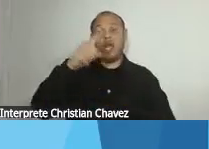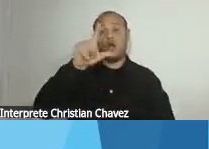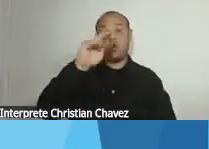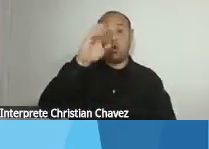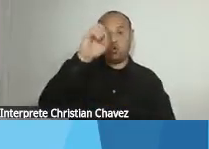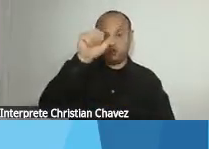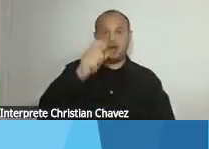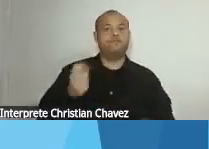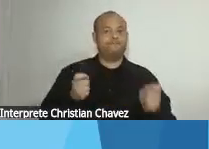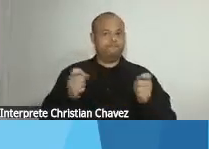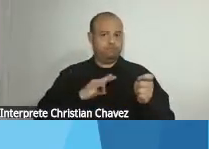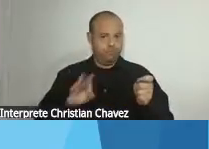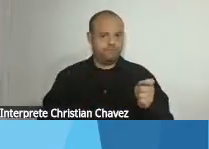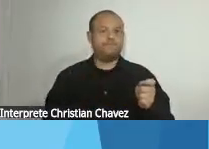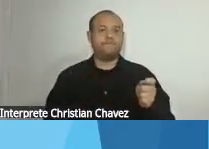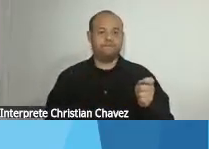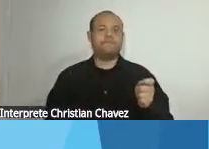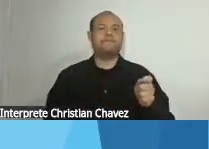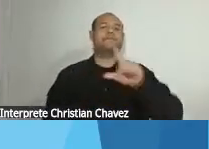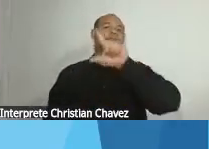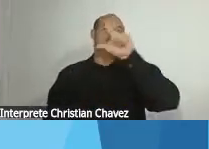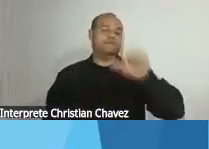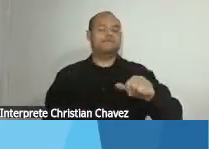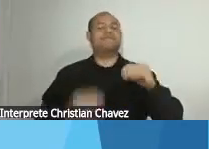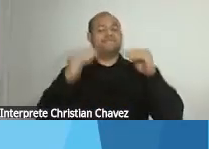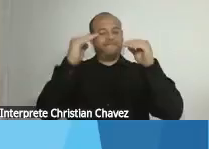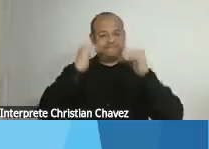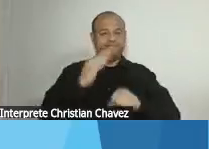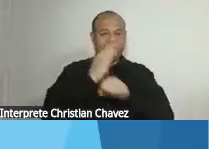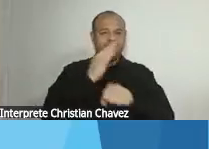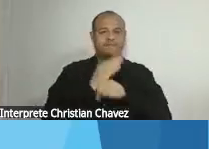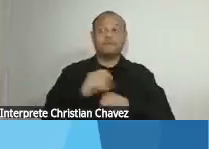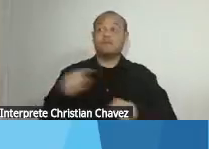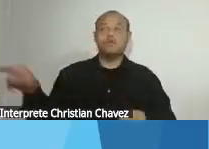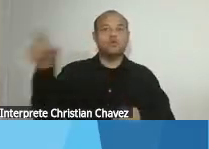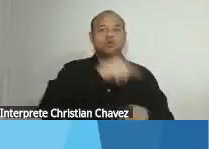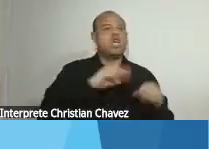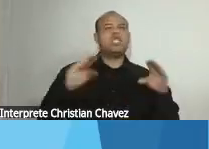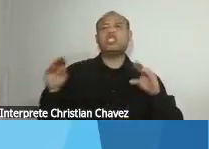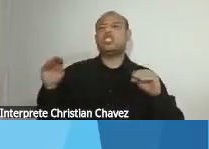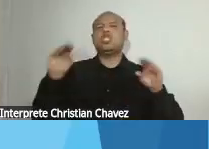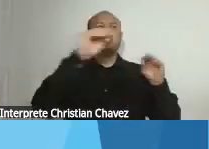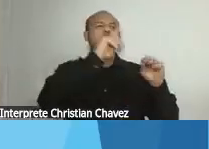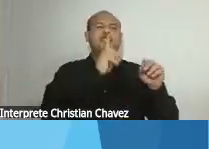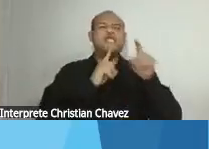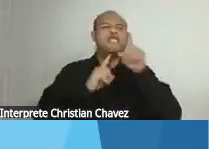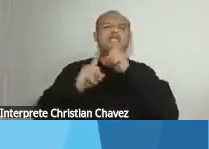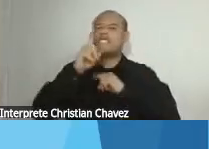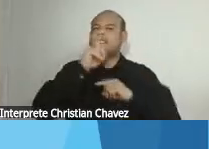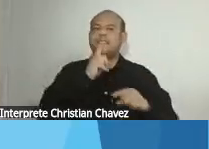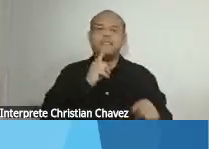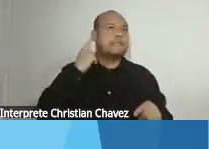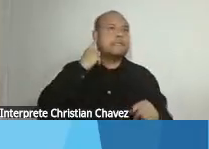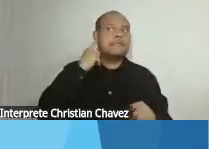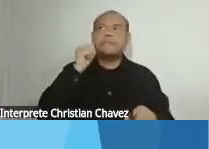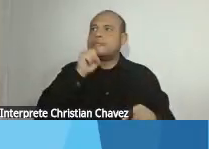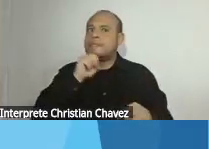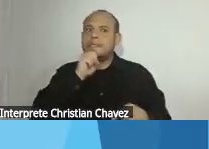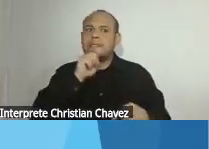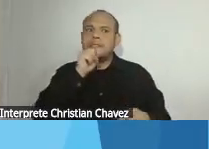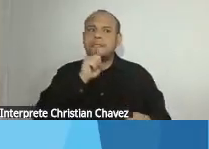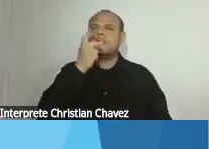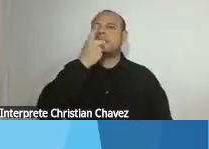Vamos a pasar a los mitos de la diabetes. Como primer mito tenemos comer